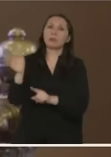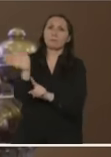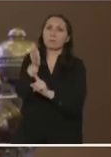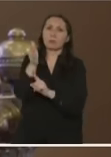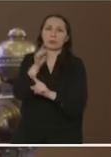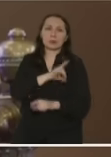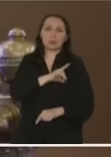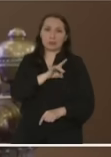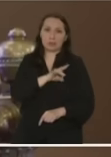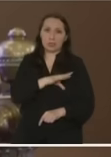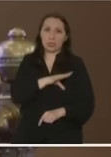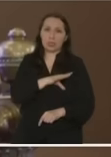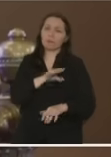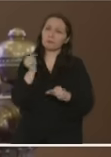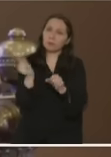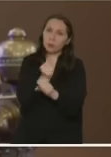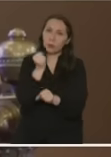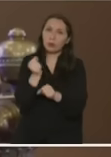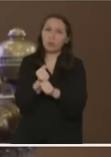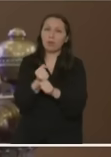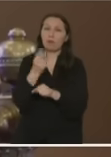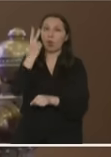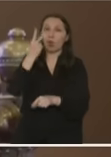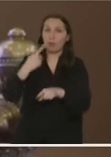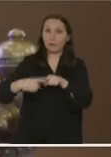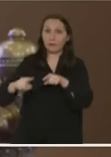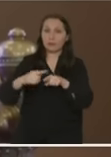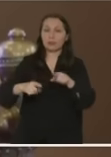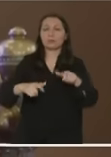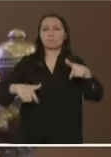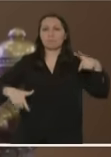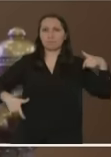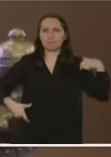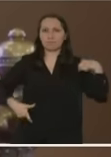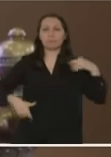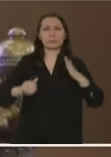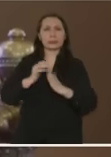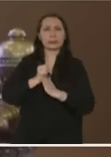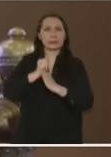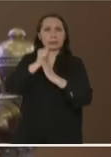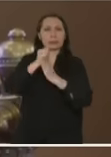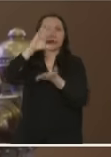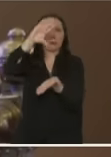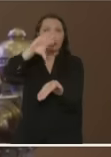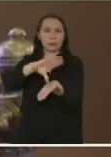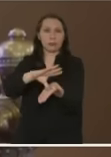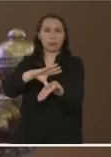compatriota que desempeñó en dos oportunidades la más alta magistratura del país.